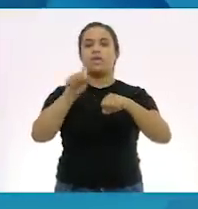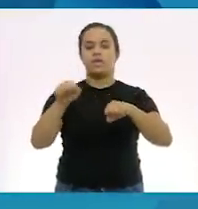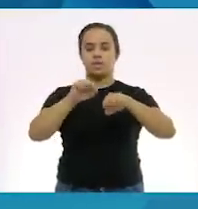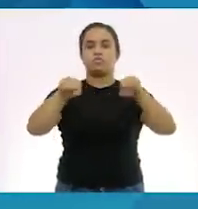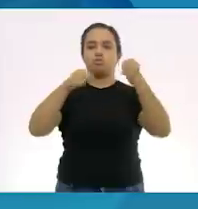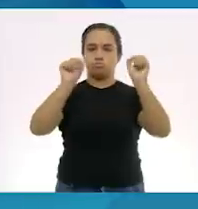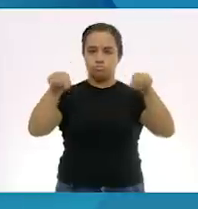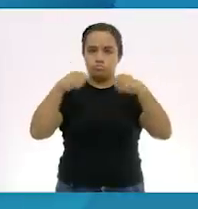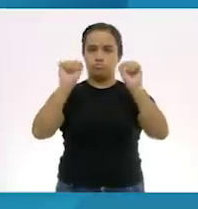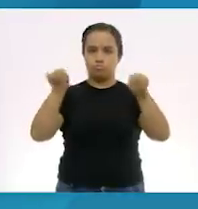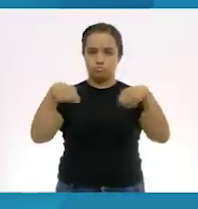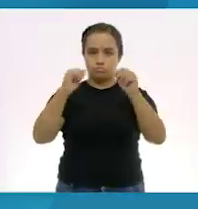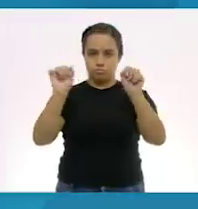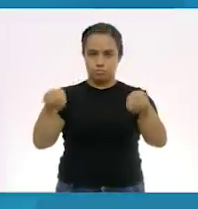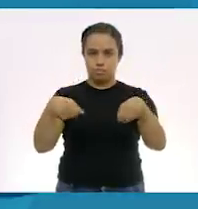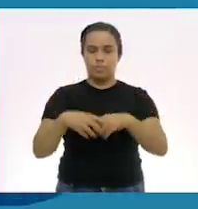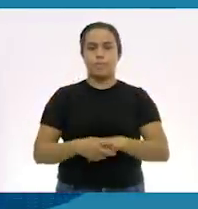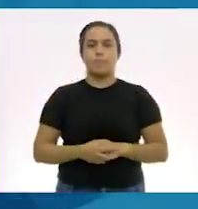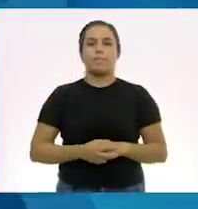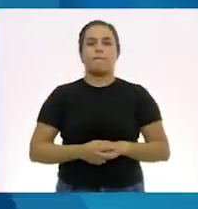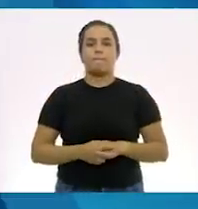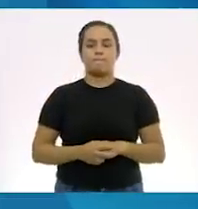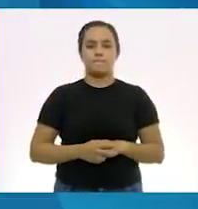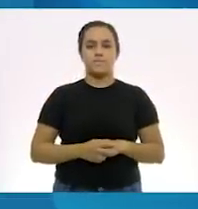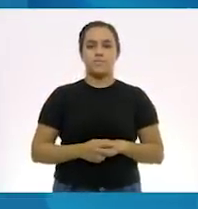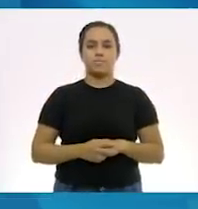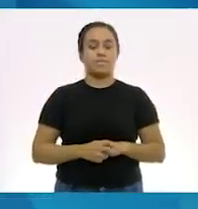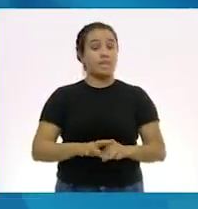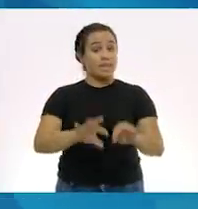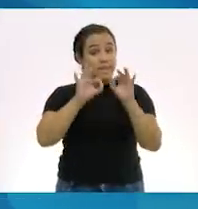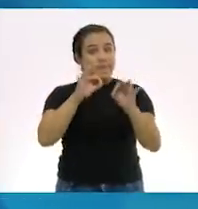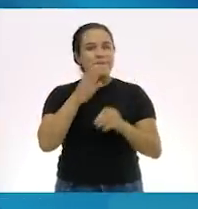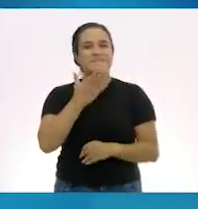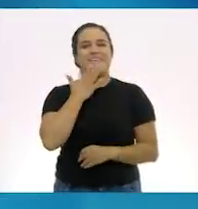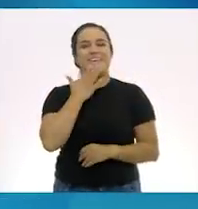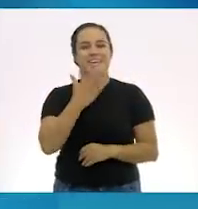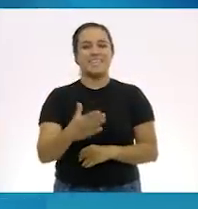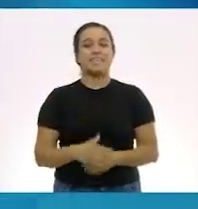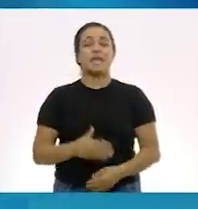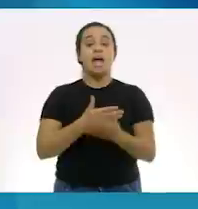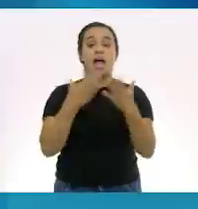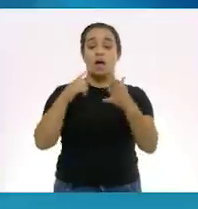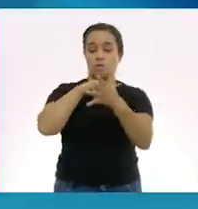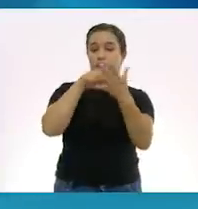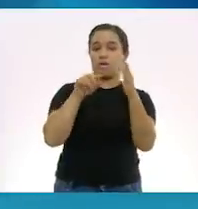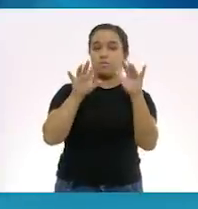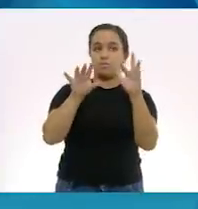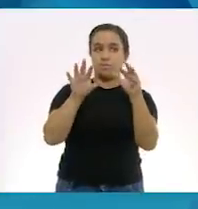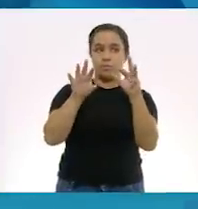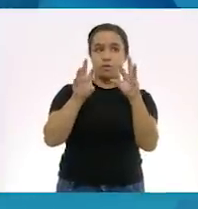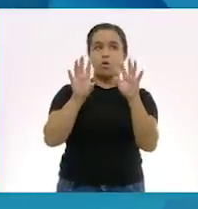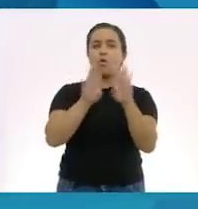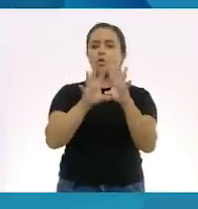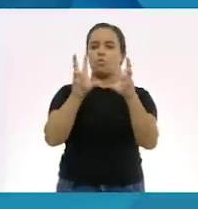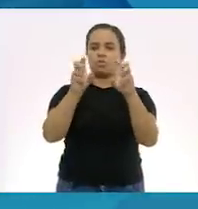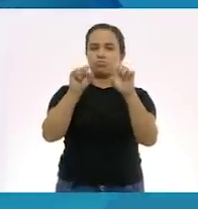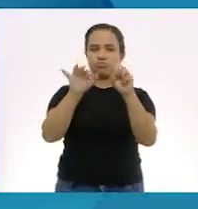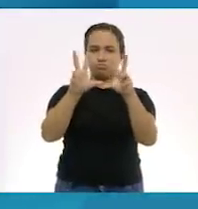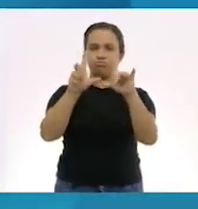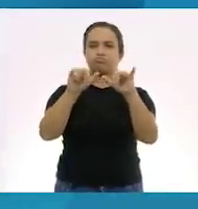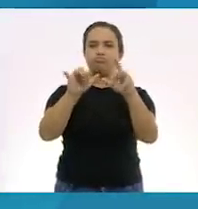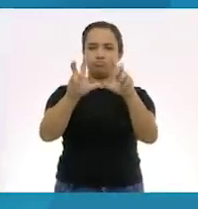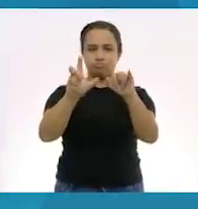música? Está padre, ¿no? Bueno, ahora vamos a mover los antebrazos. Movemos con círculos.